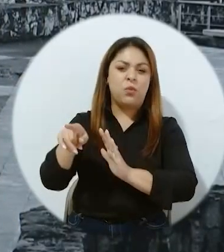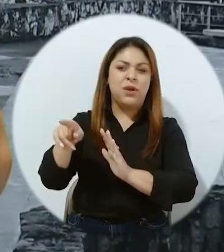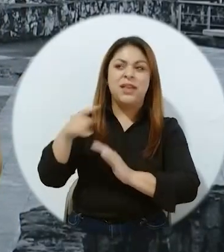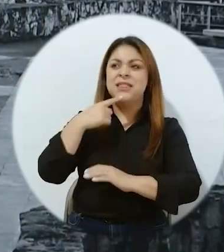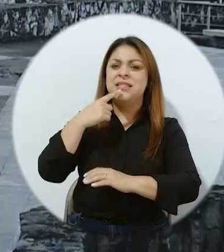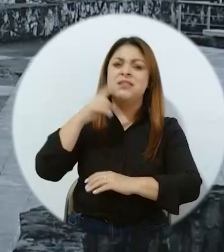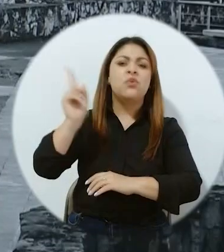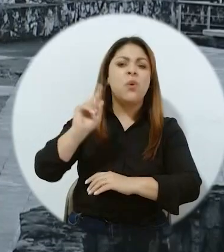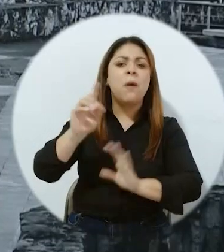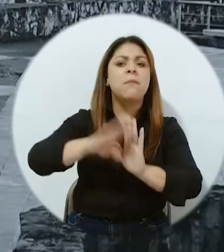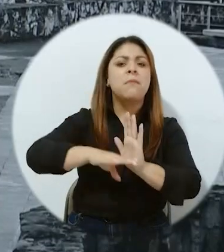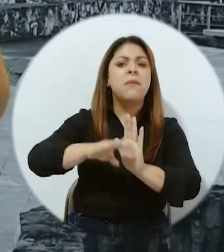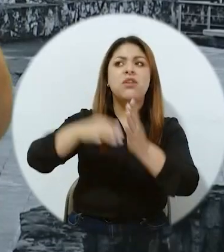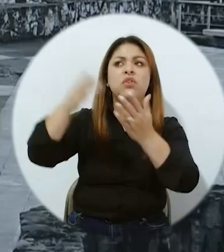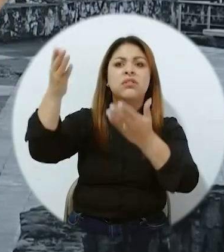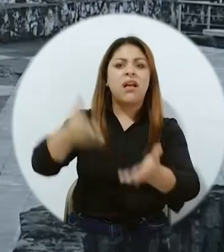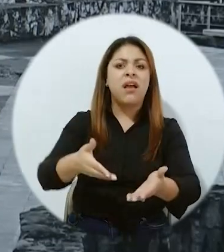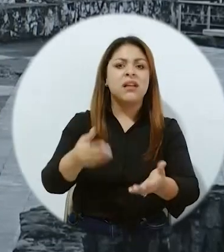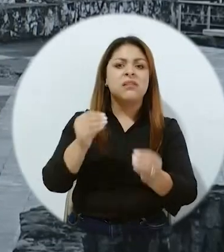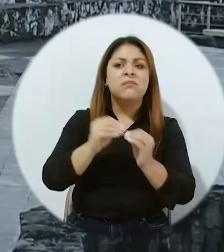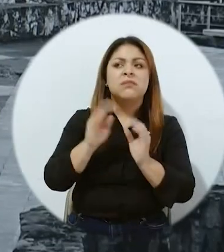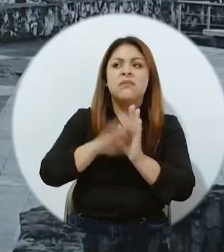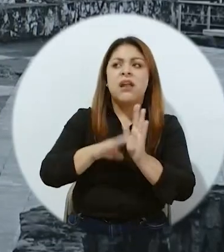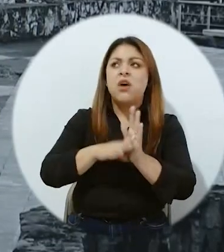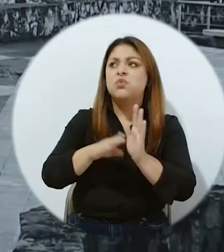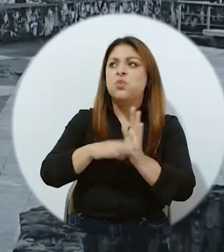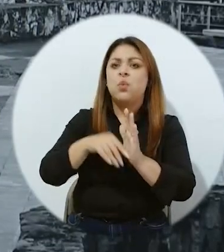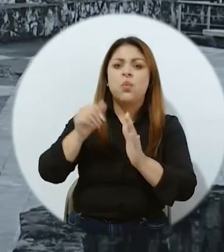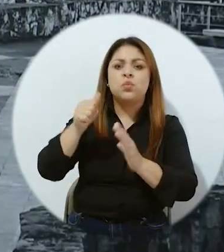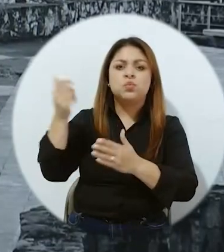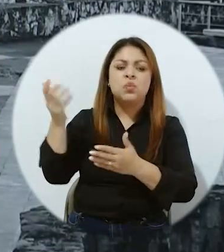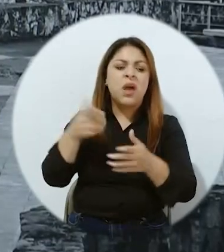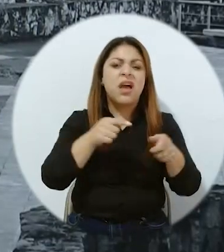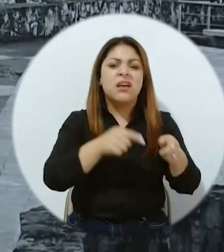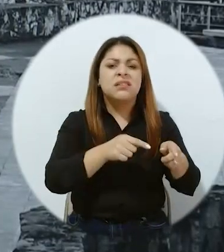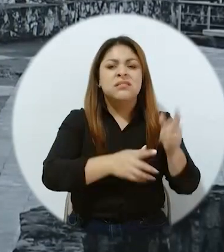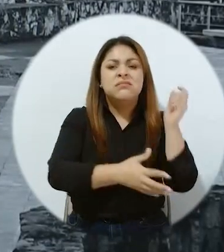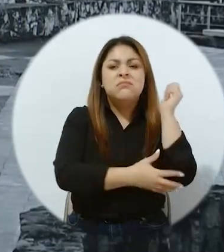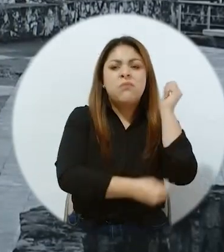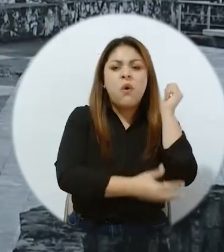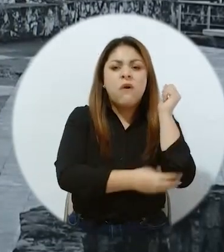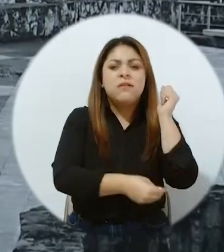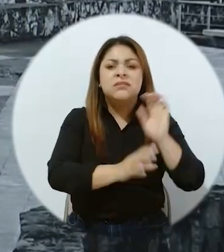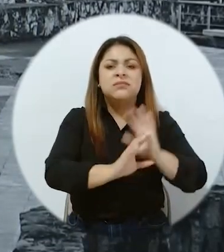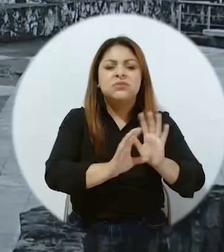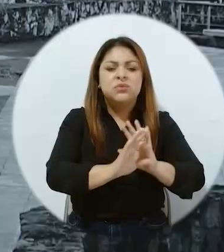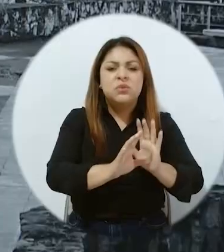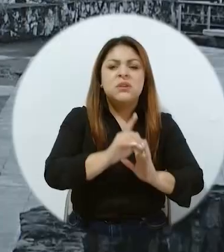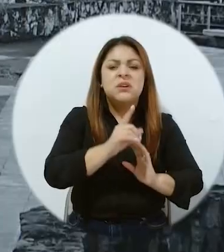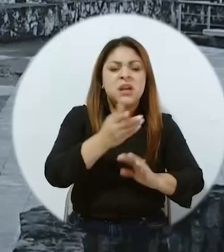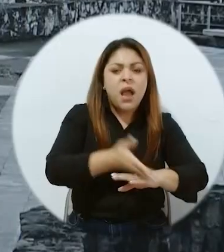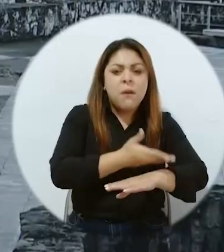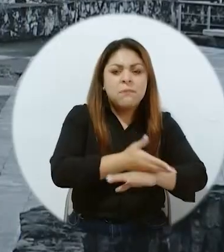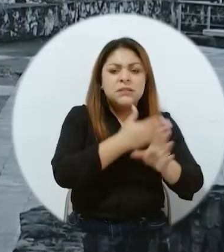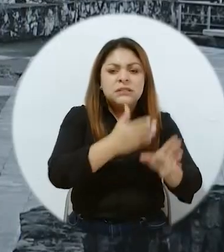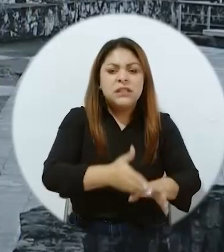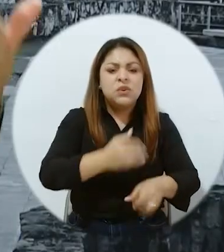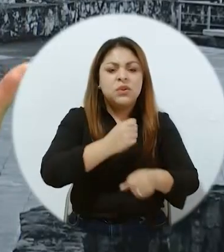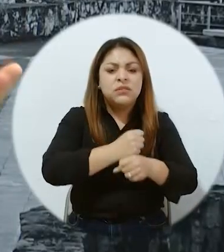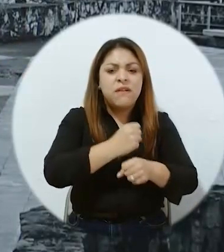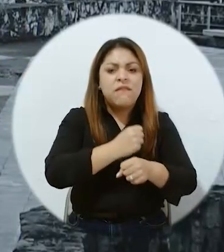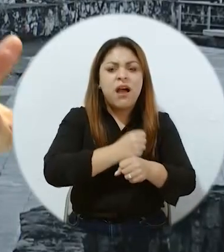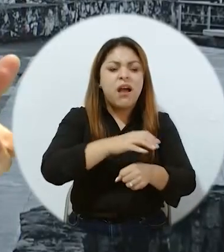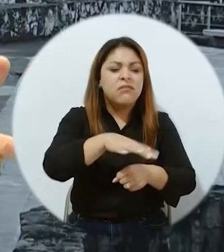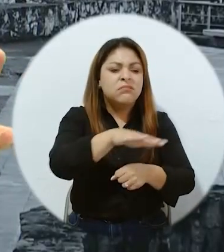importar, que el campesino de por sí es pobre y no tiene ninguna relevancia, que lo chic es trabajar en una maquiladora o en una